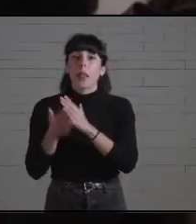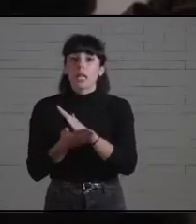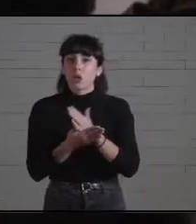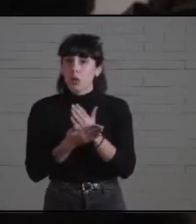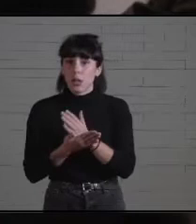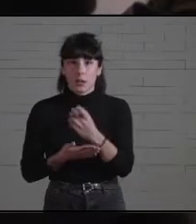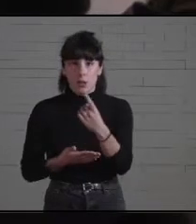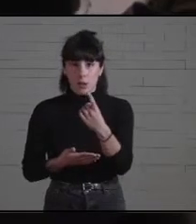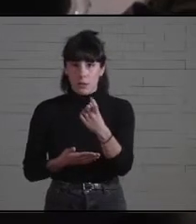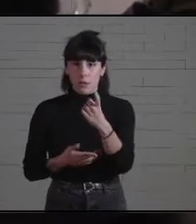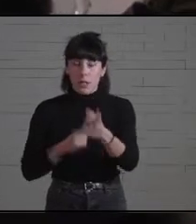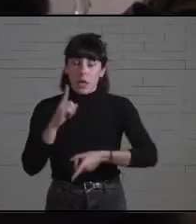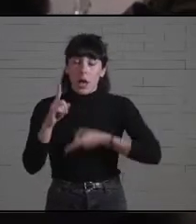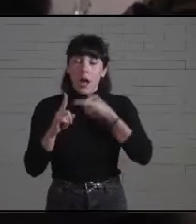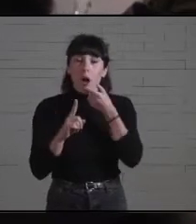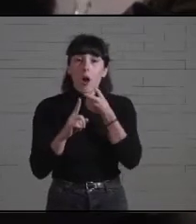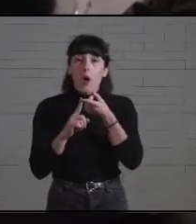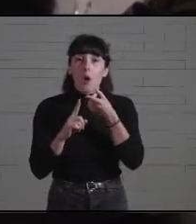para poder combinar